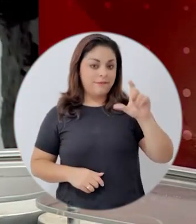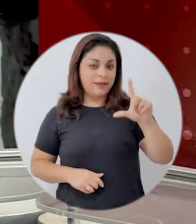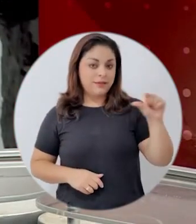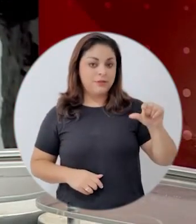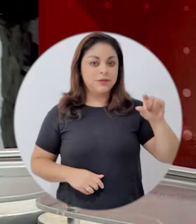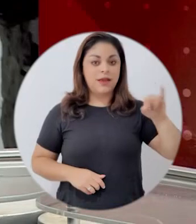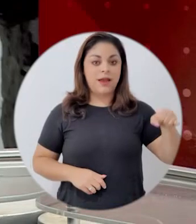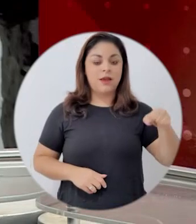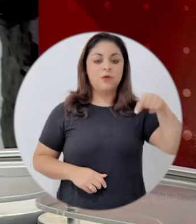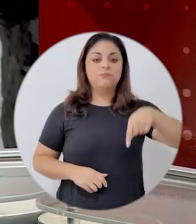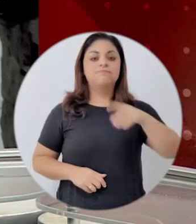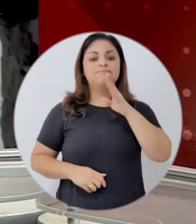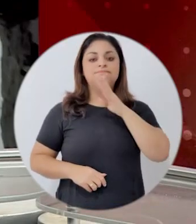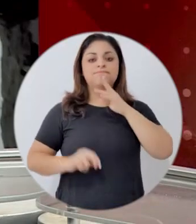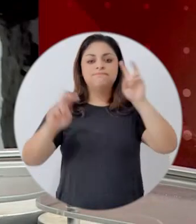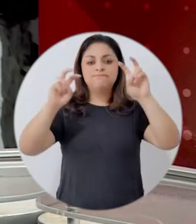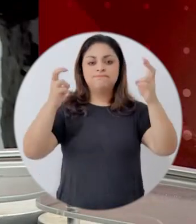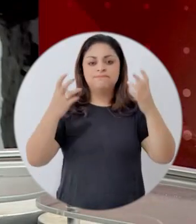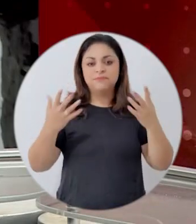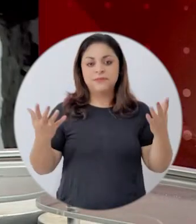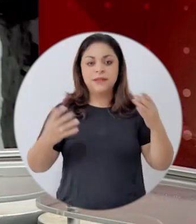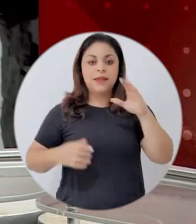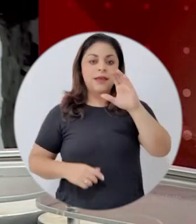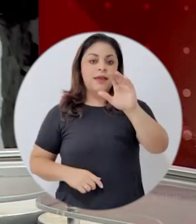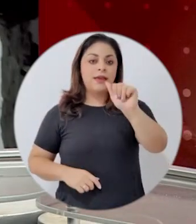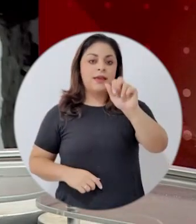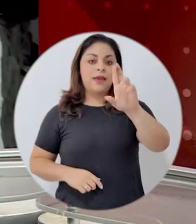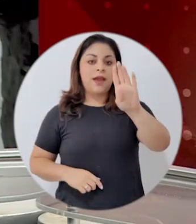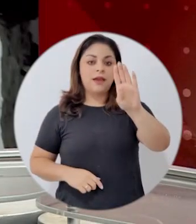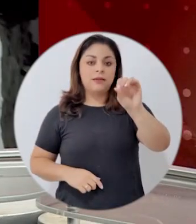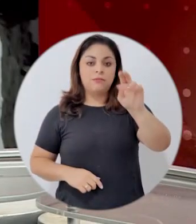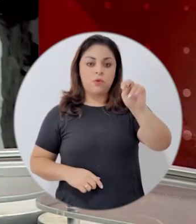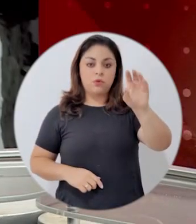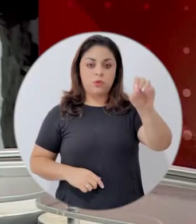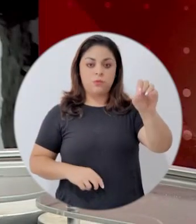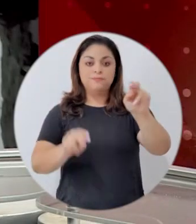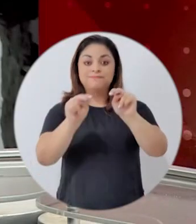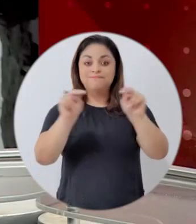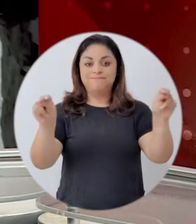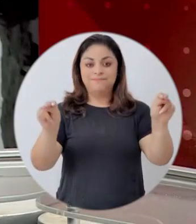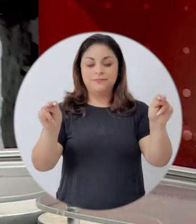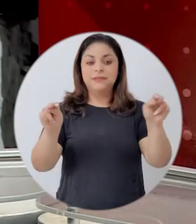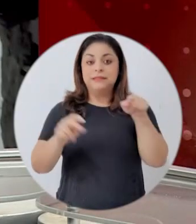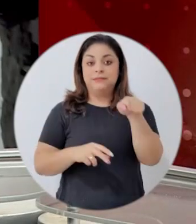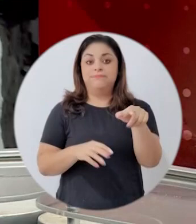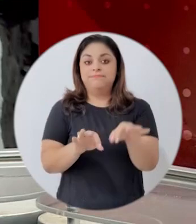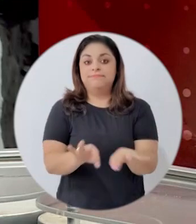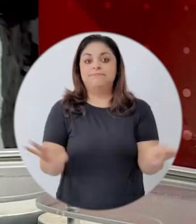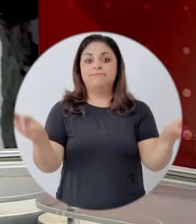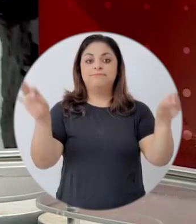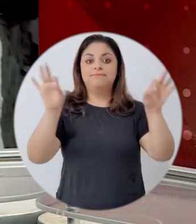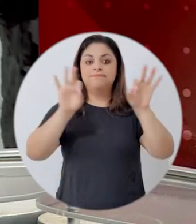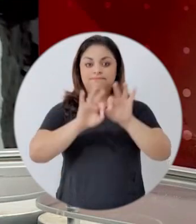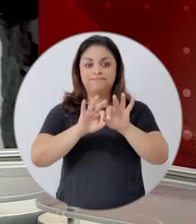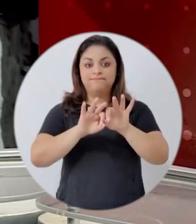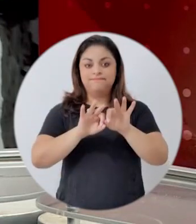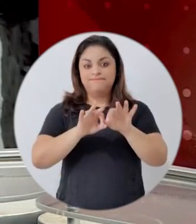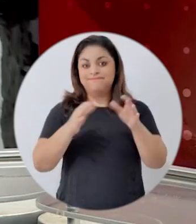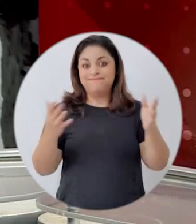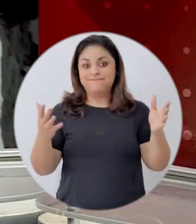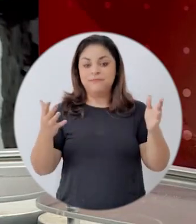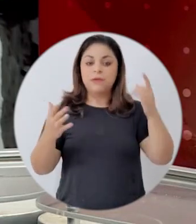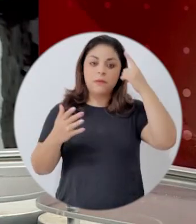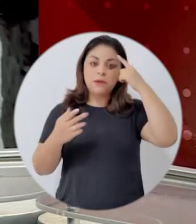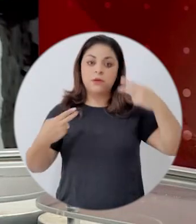hablar sobre carbono neutralidad. Sí, un tema importante, de vital importancia, tanto